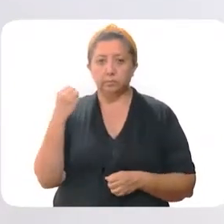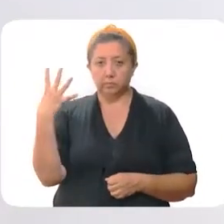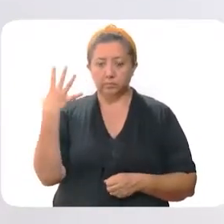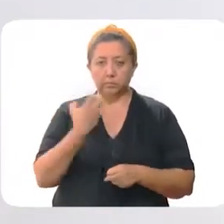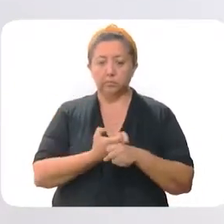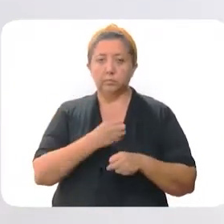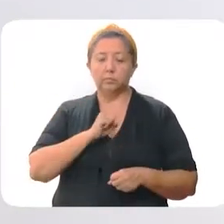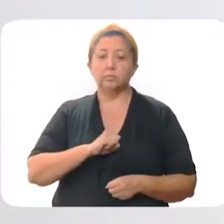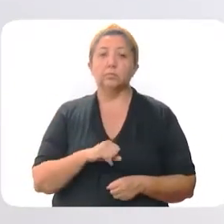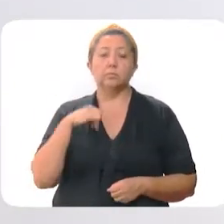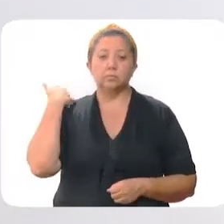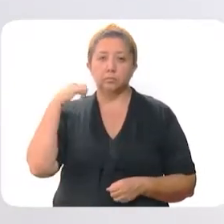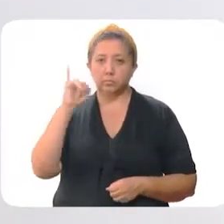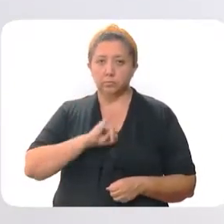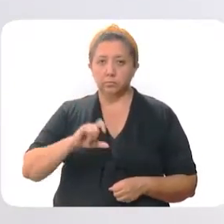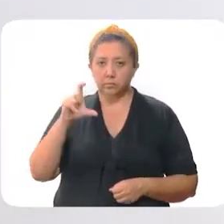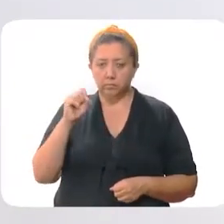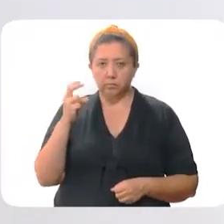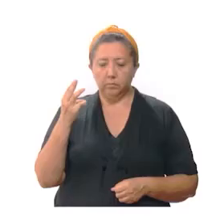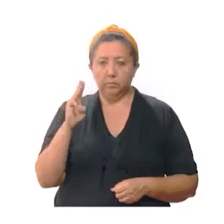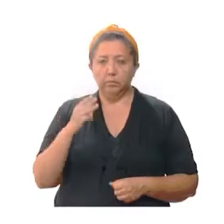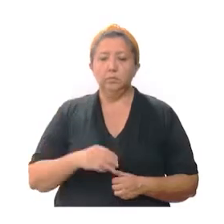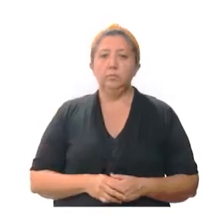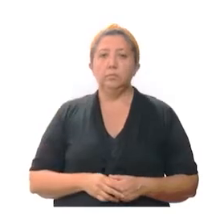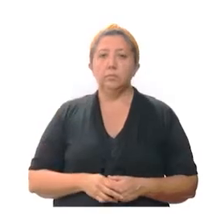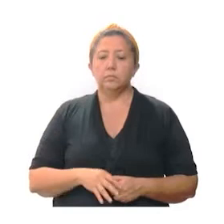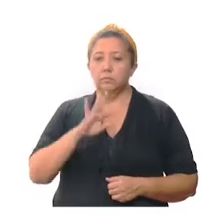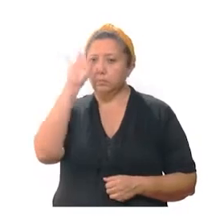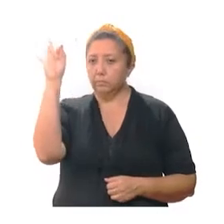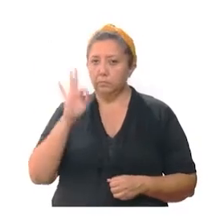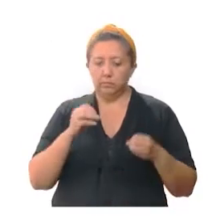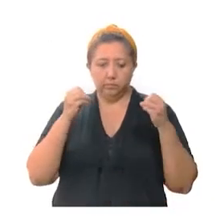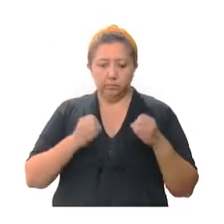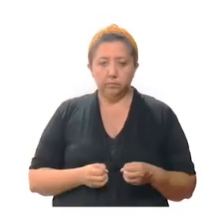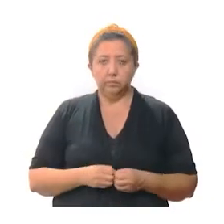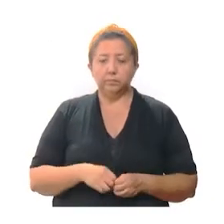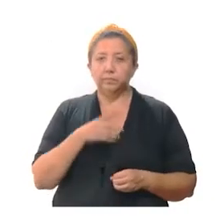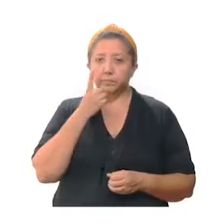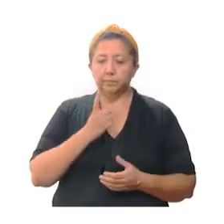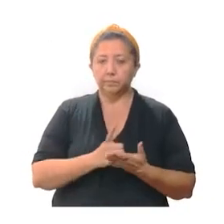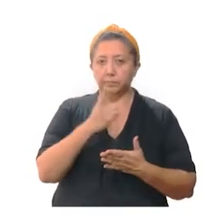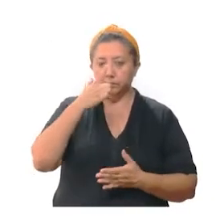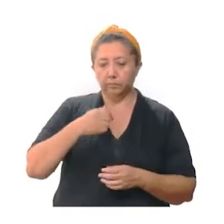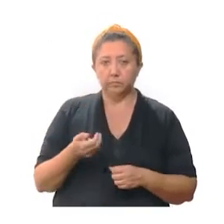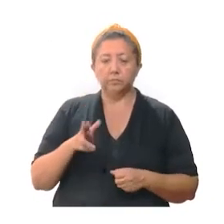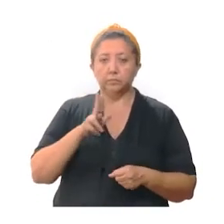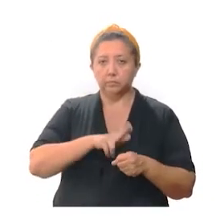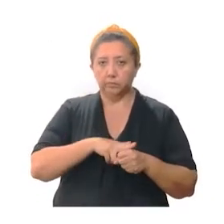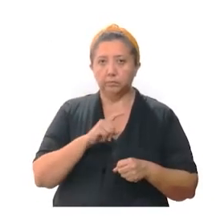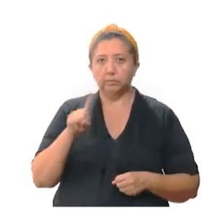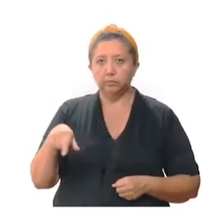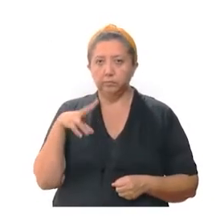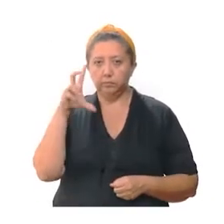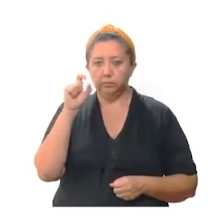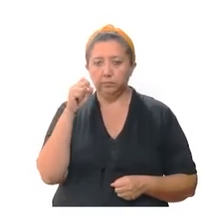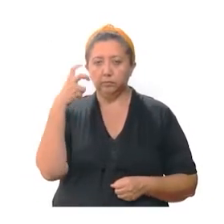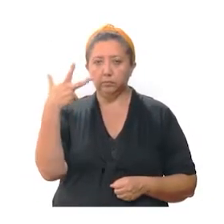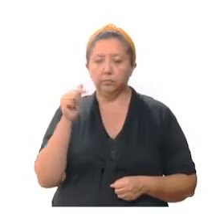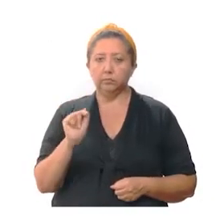semáforo estatal de Yucatán este jueves 20 de mayo. El porcentaje de ocupación de cuidados intensivos total COVID y no COVID es